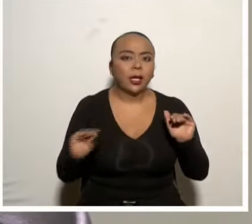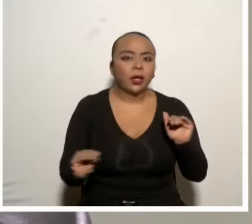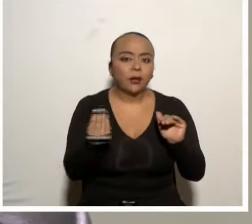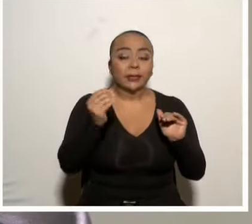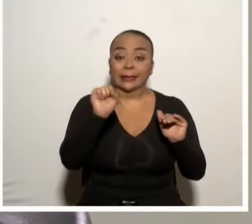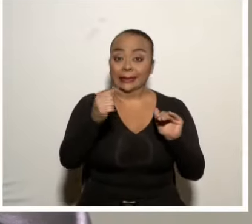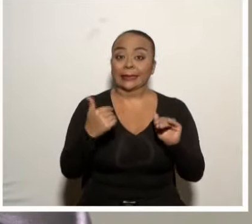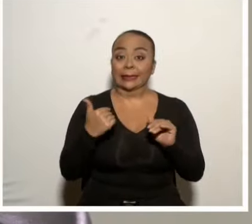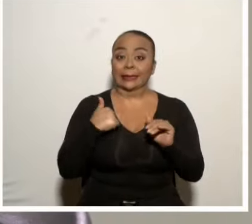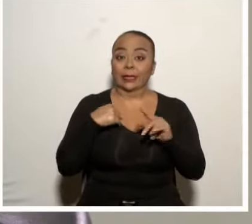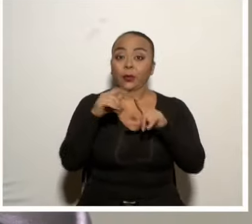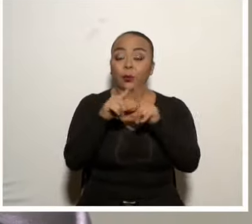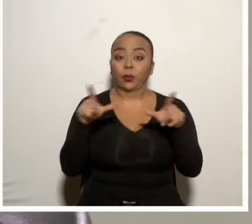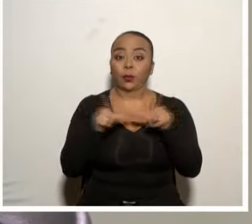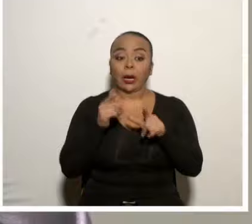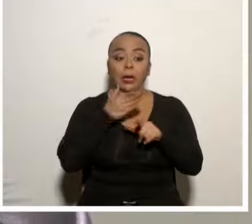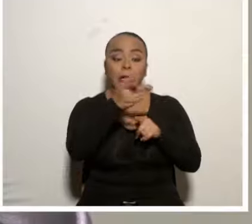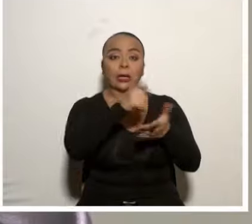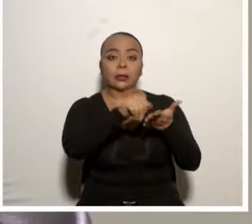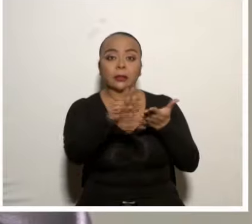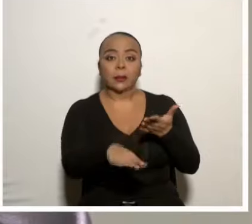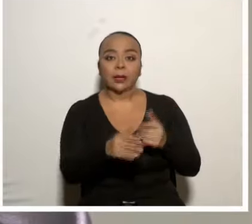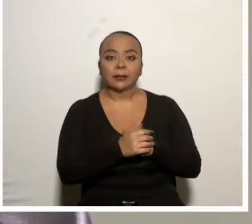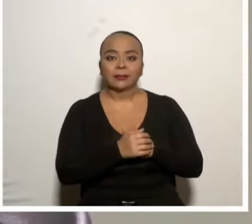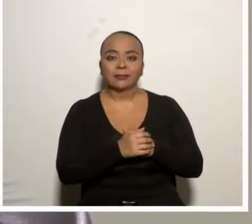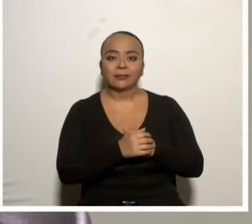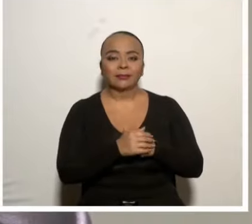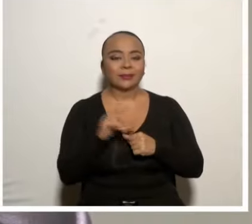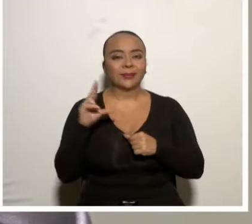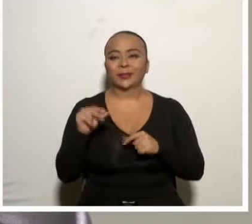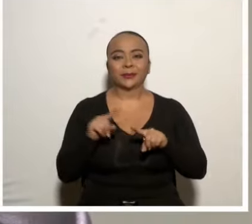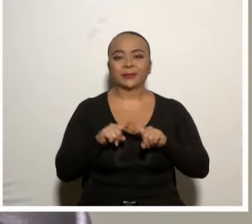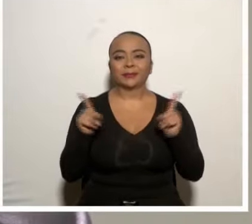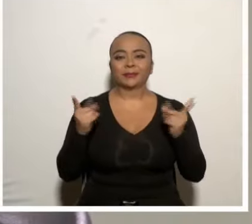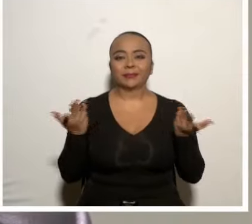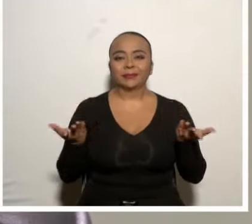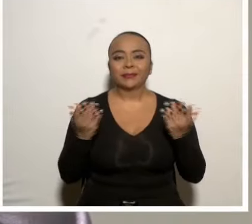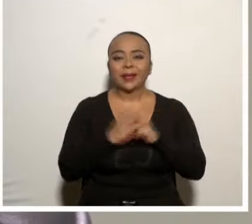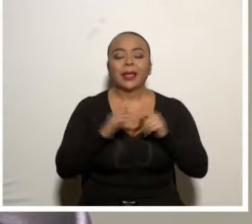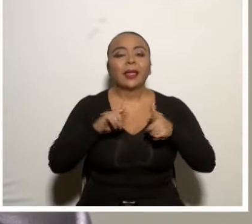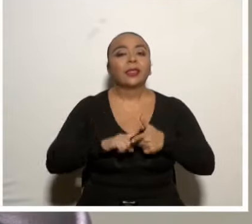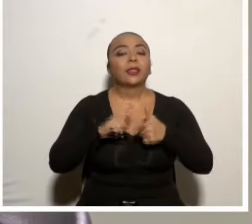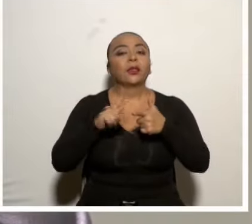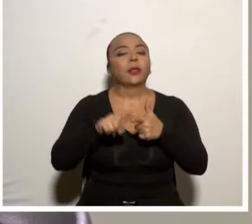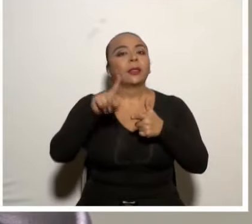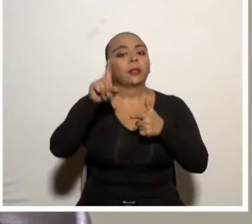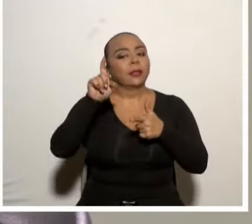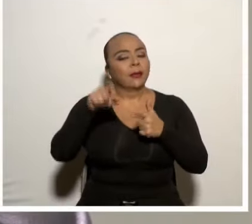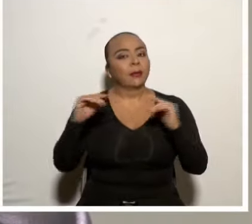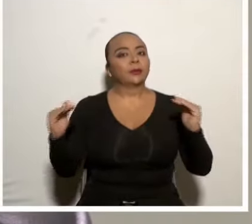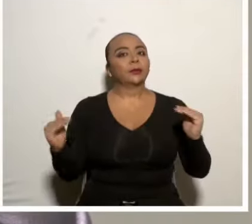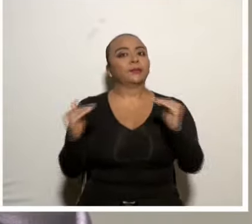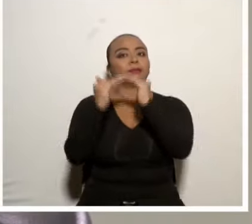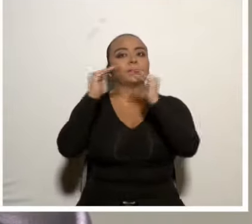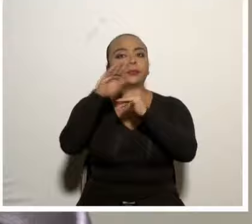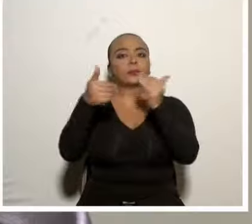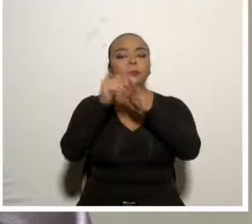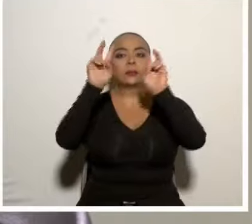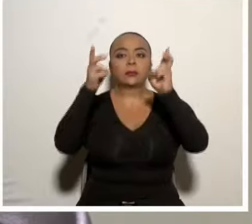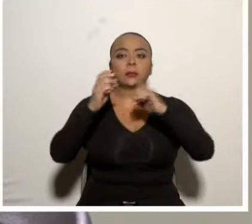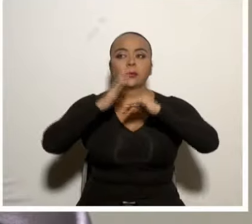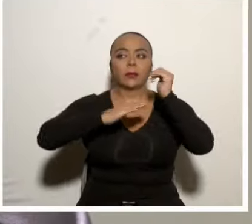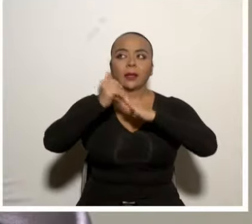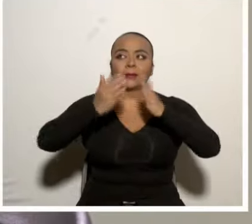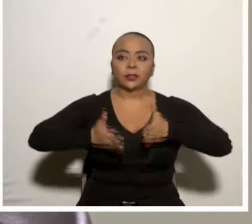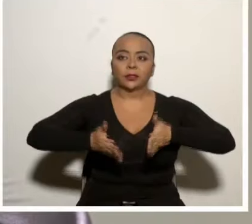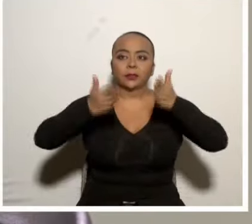que sí tienen un lugar donde ir a la escuela? Definitivamente no. Entonces necesitamos equiparar a todo el tema de